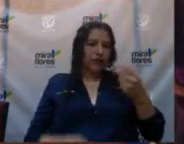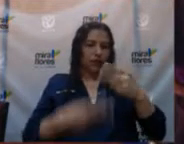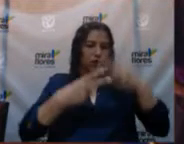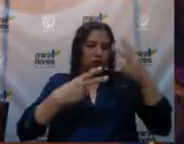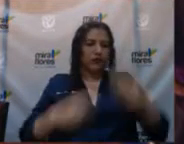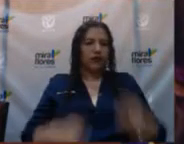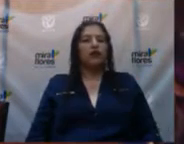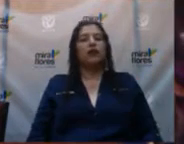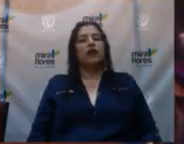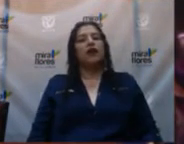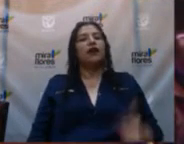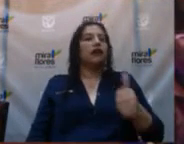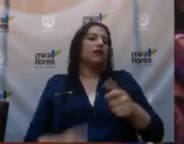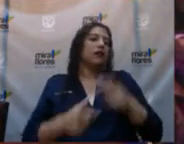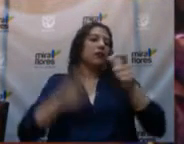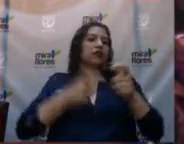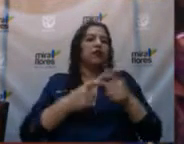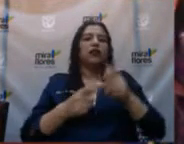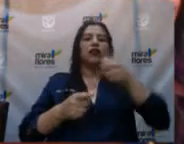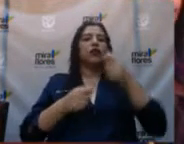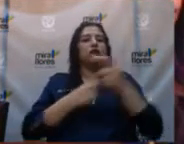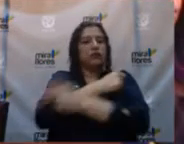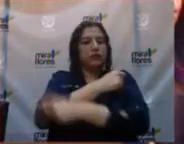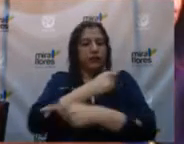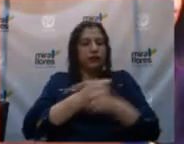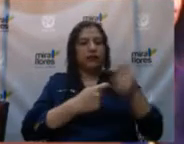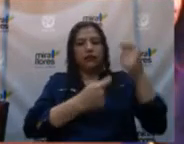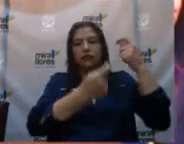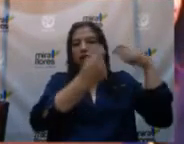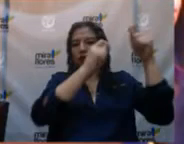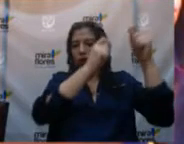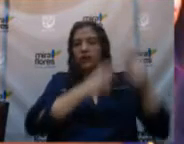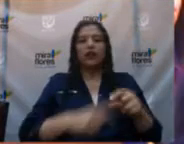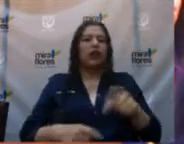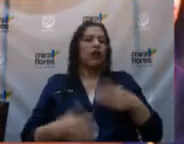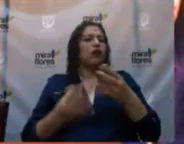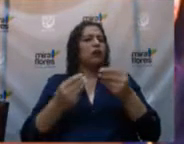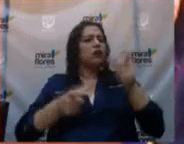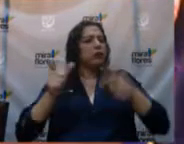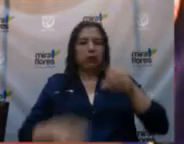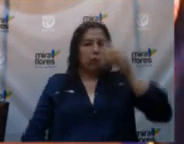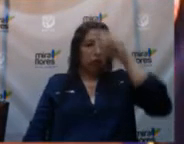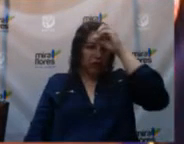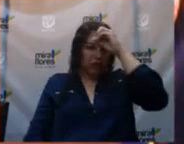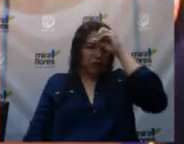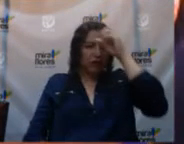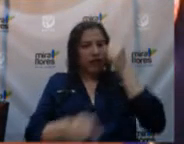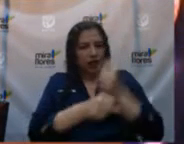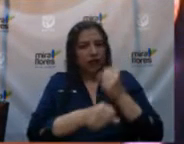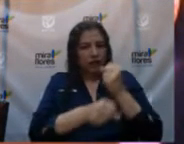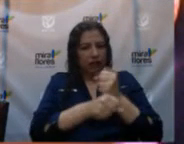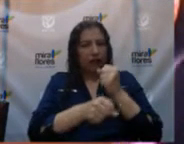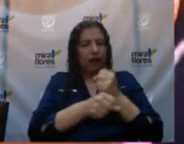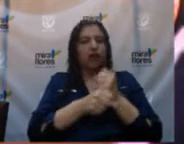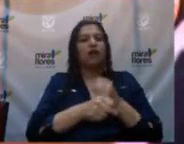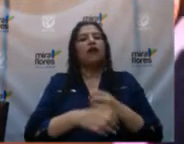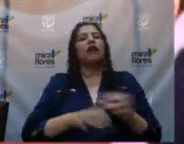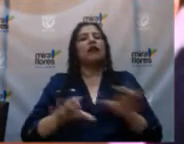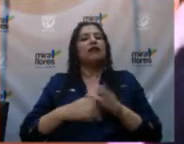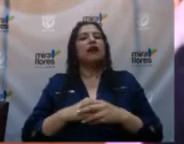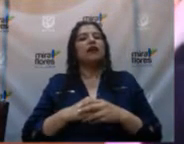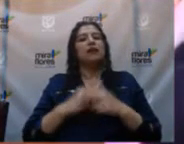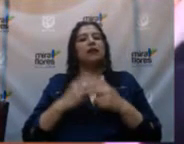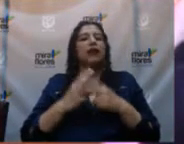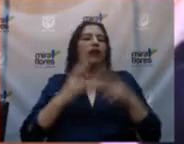entre ciudadanos y turistas. Y lo que muchos no sabemos es el trabajo que se hace para el cuidado